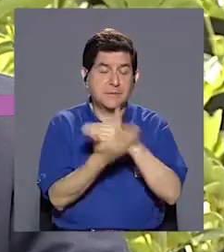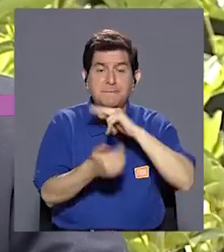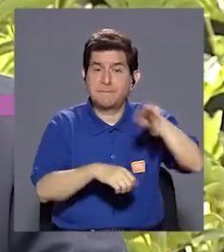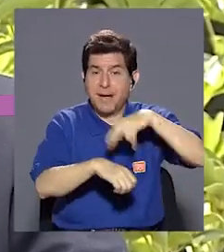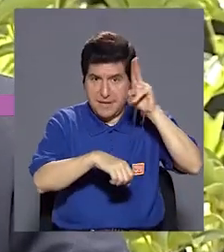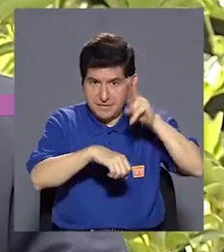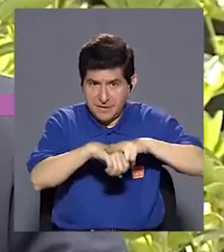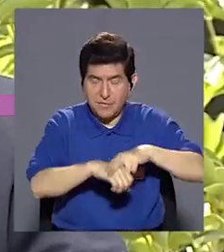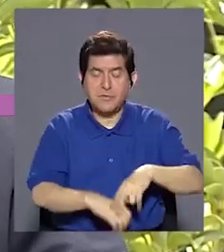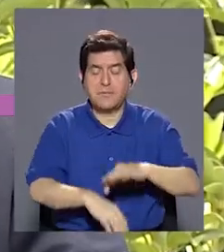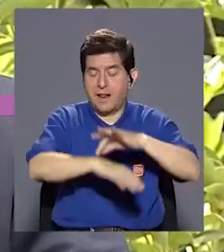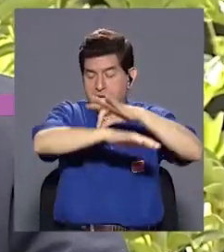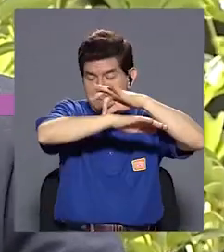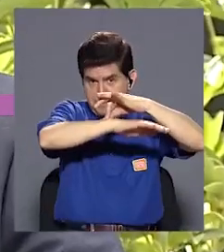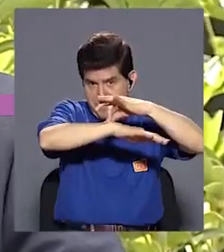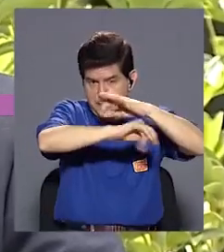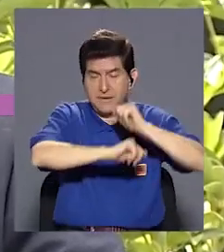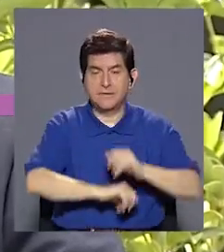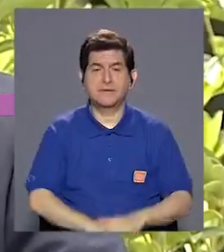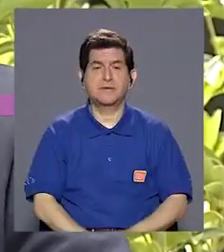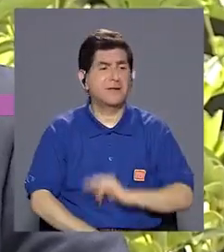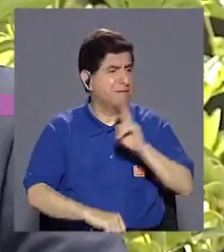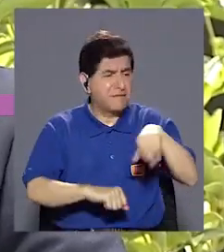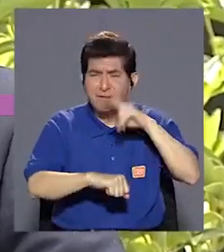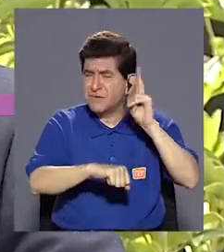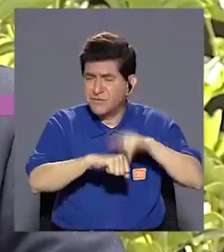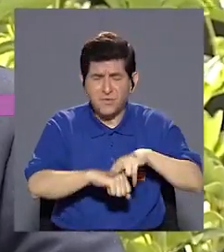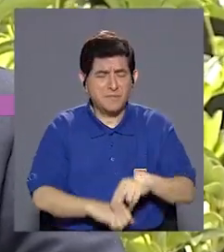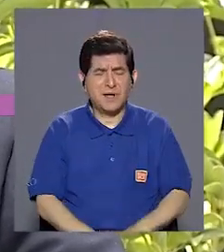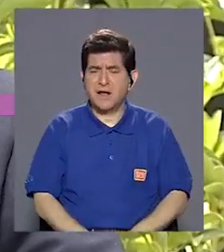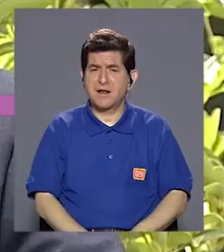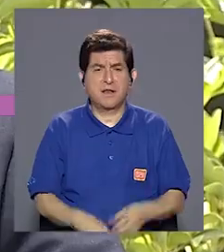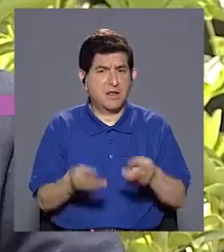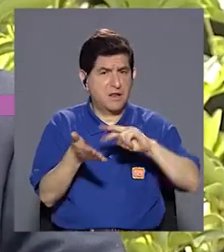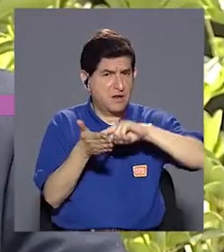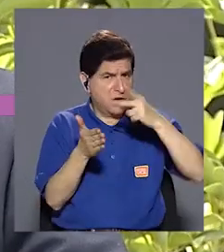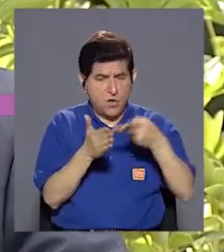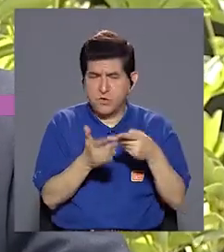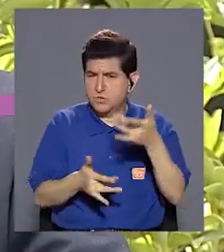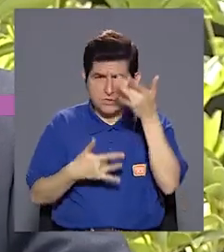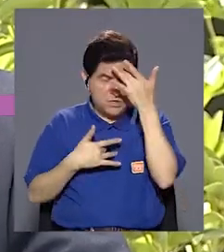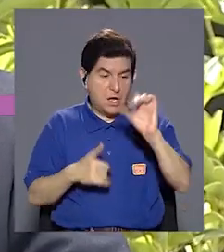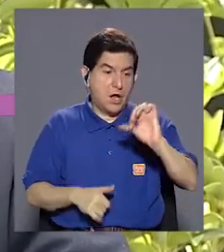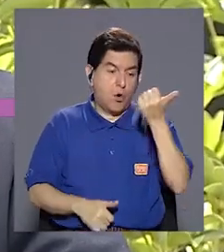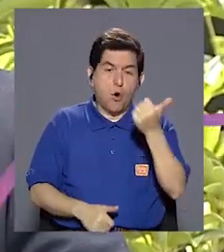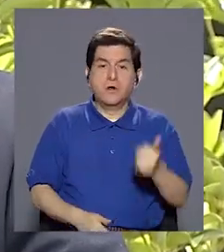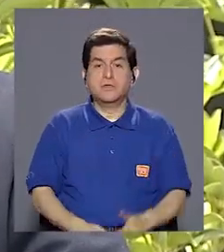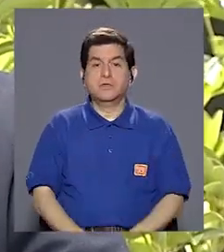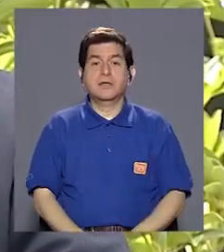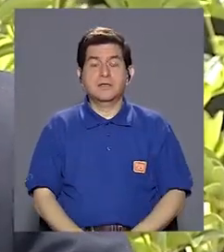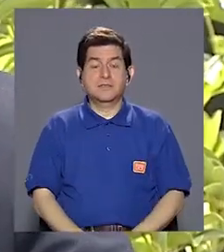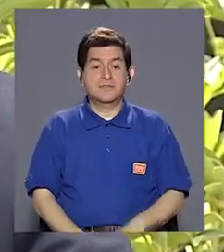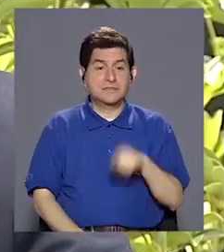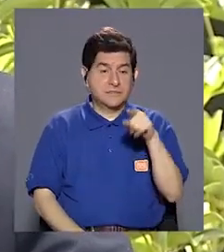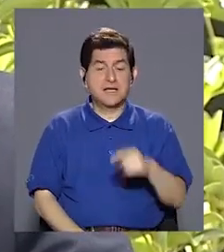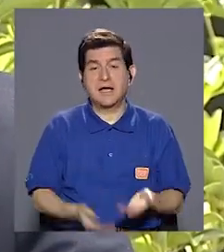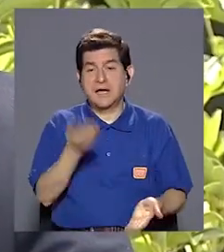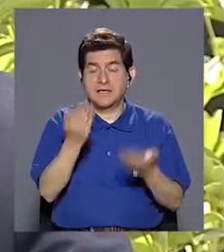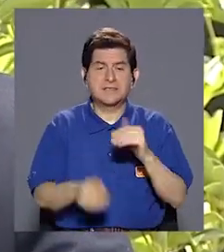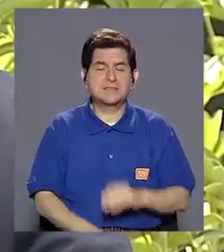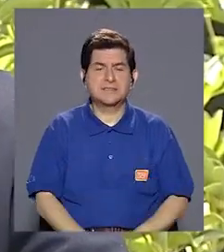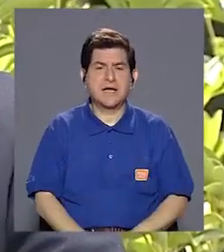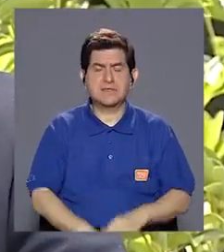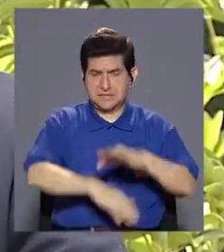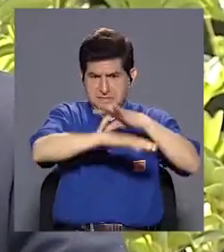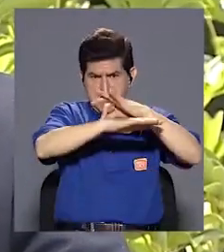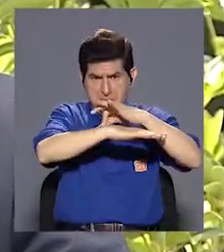parte normal, o sea, que están en nuestra piel y que es normal, o sea, que no nos provocan enfermedad. Pero hay otras que justamente también llegan transitoriamente